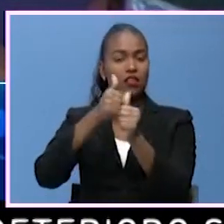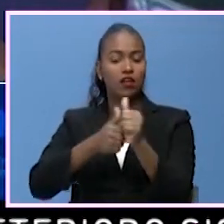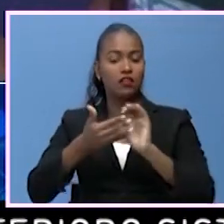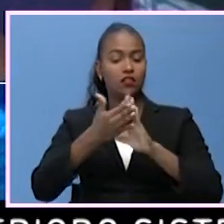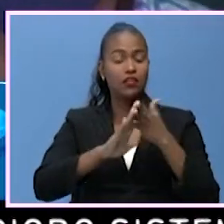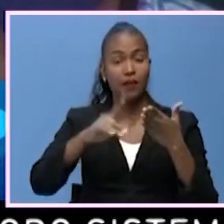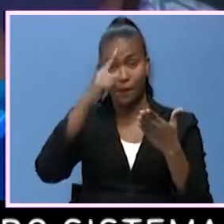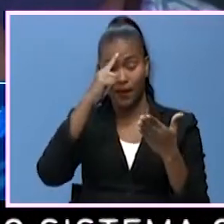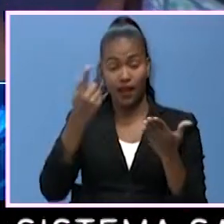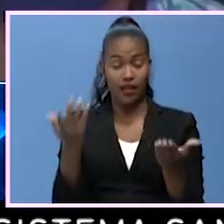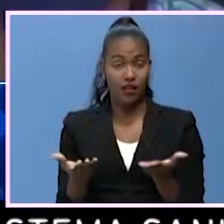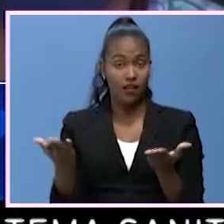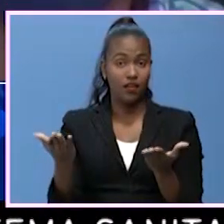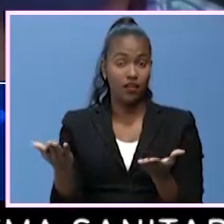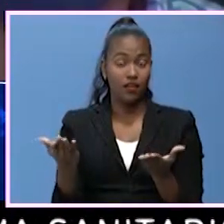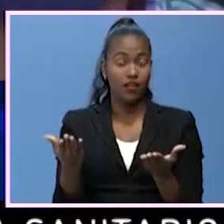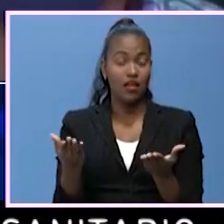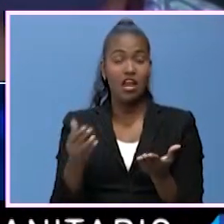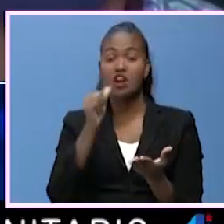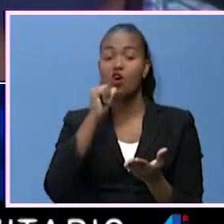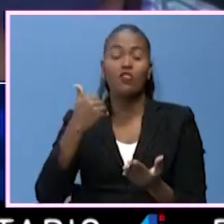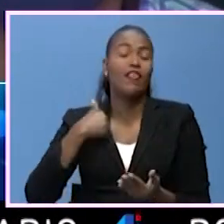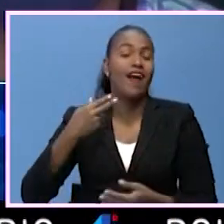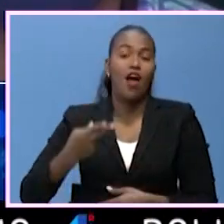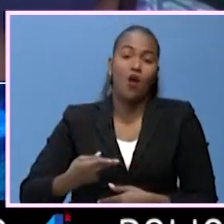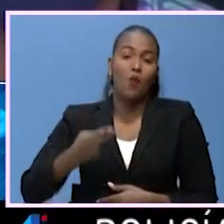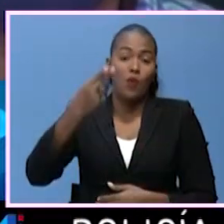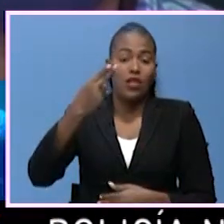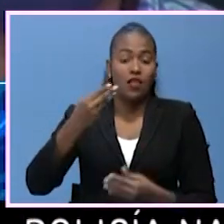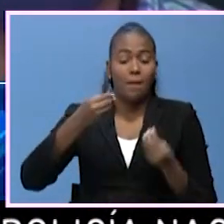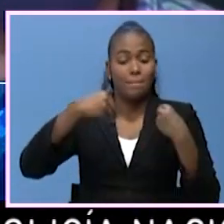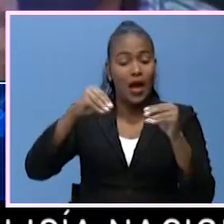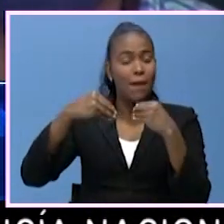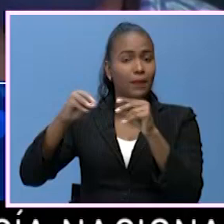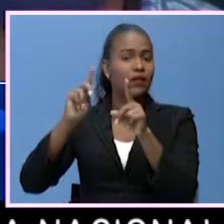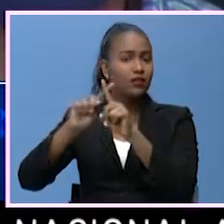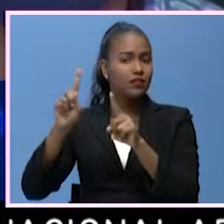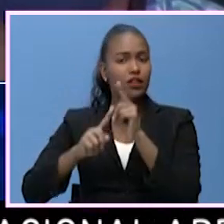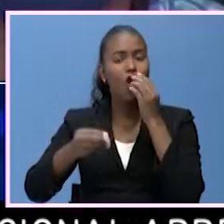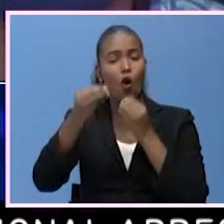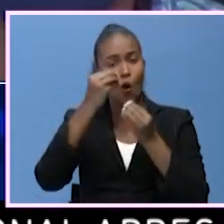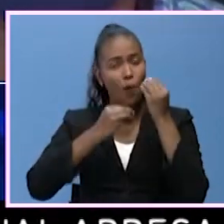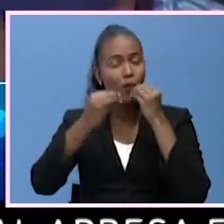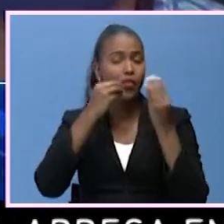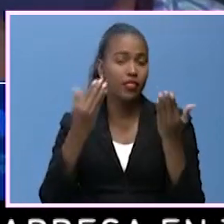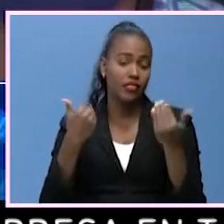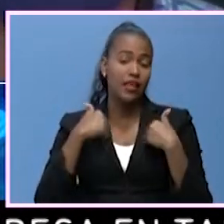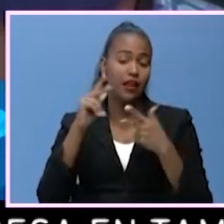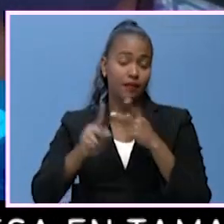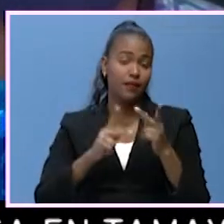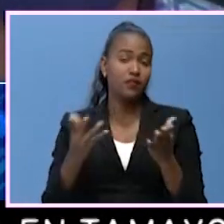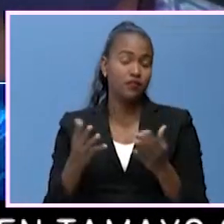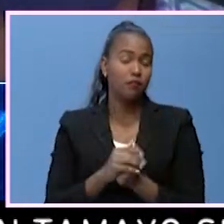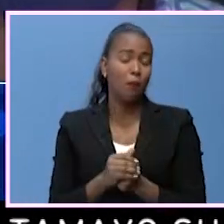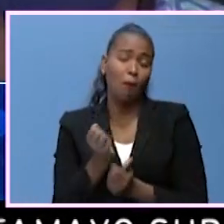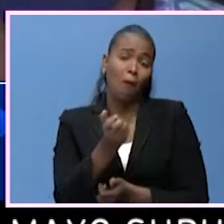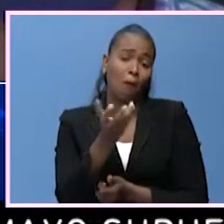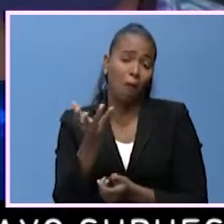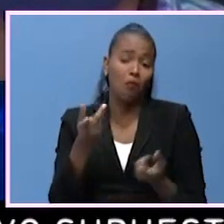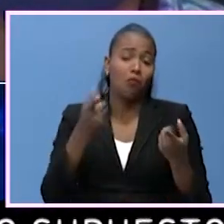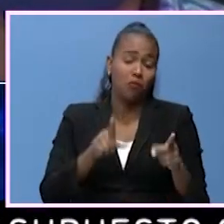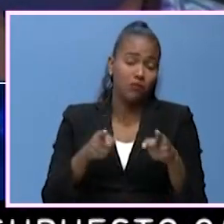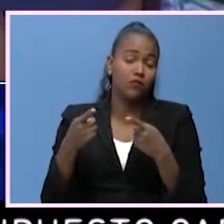que no haya un aumento en los precios que afecte a la población. Hay algunos